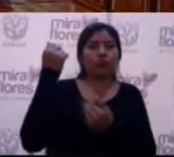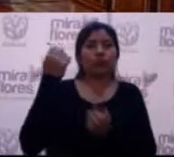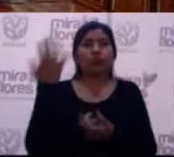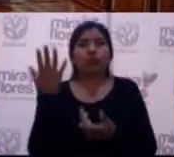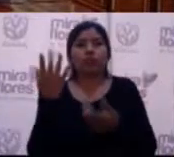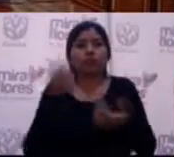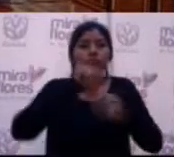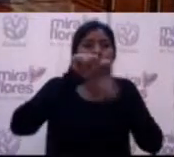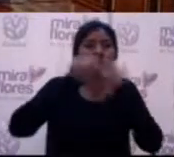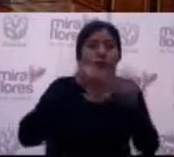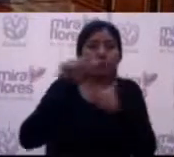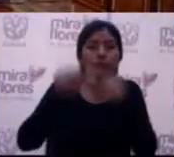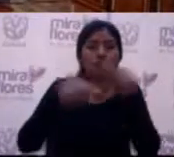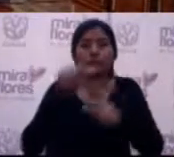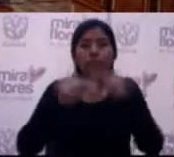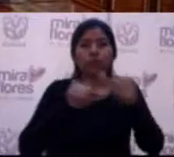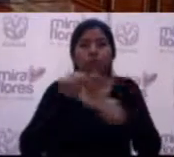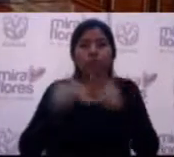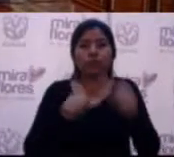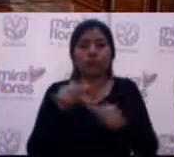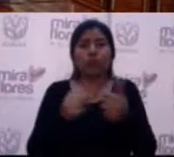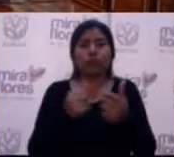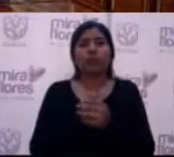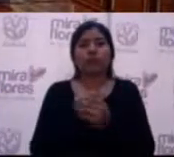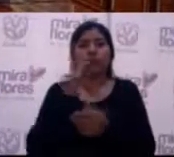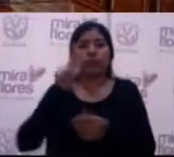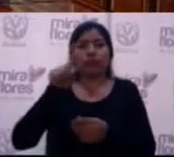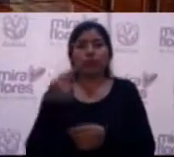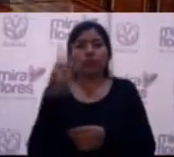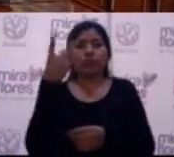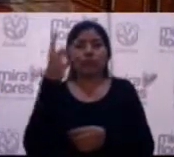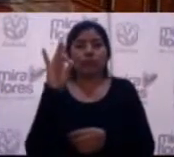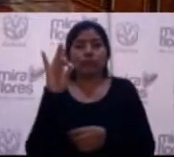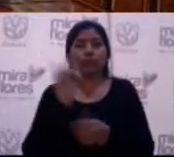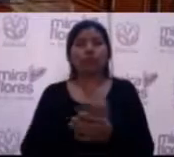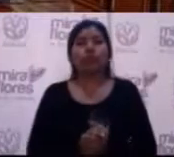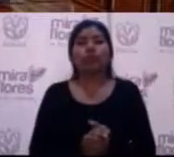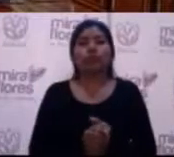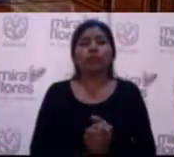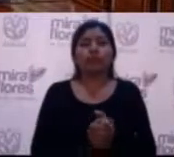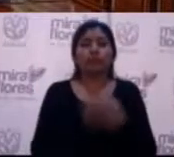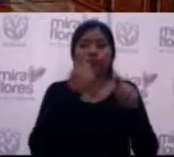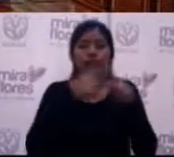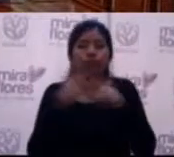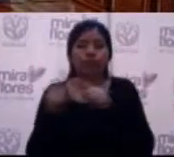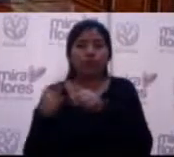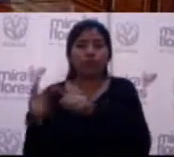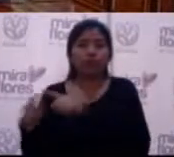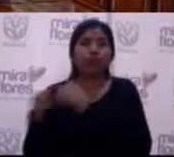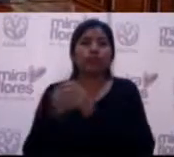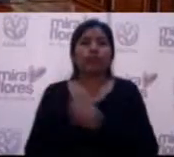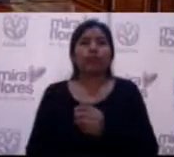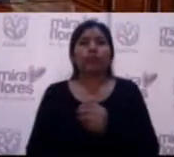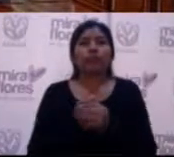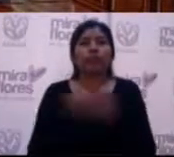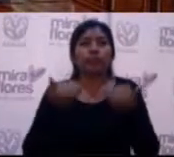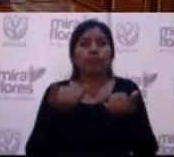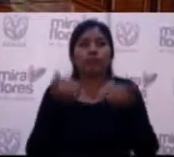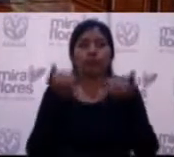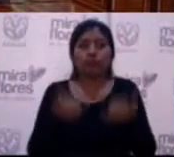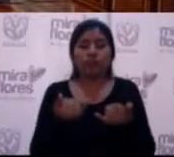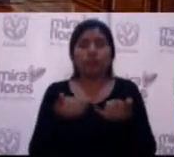participación en el evento LATAM 2018, como ponente en el mismo y en las demás actividades a ejecutarse en dicho contexto, por las